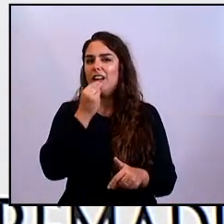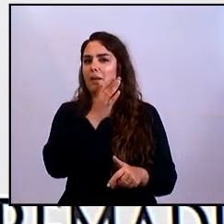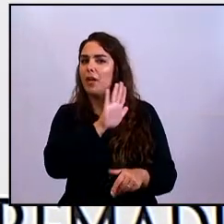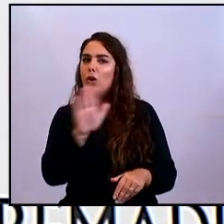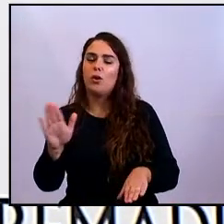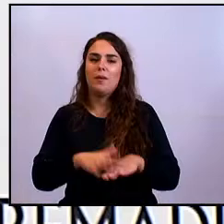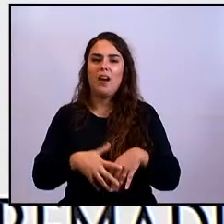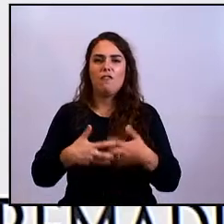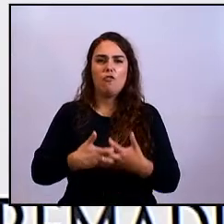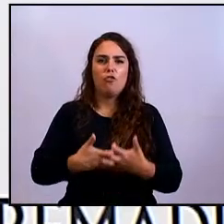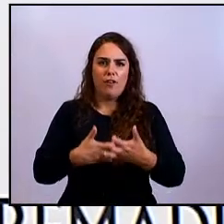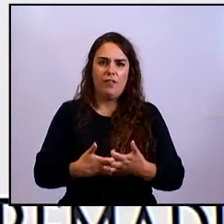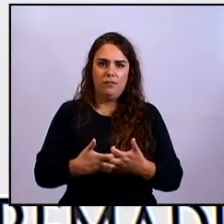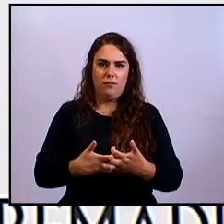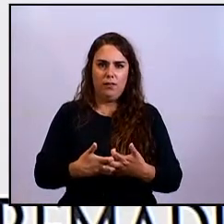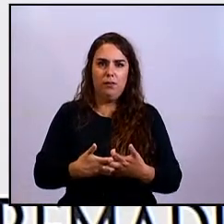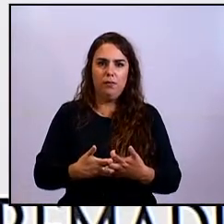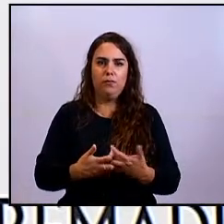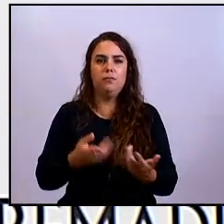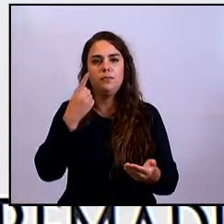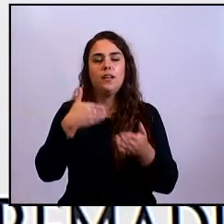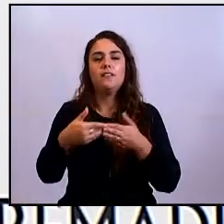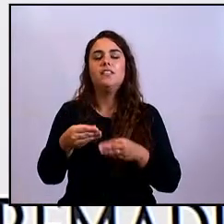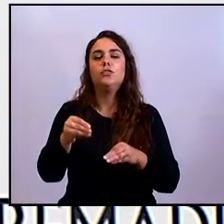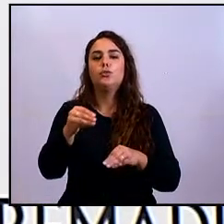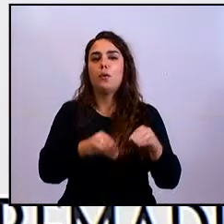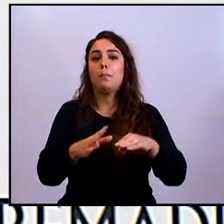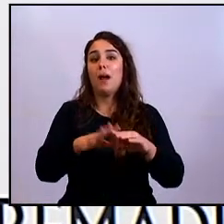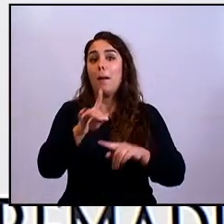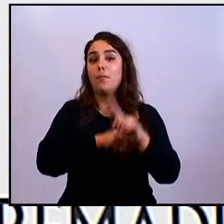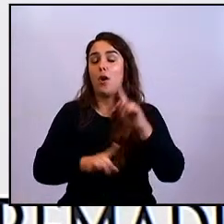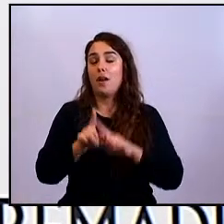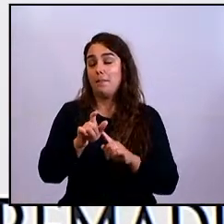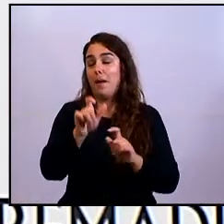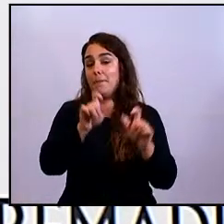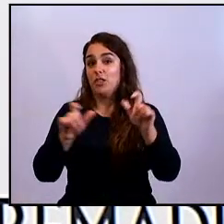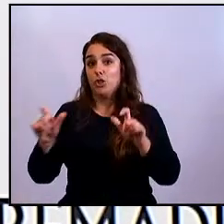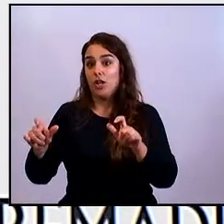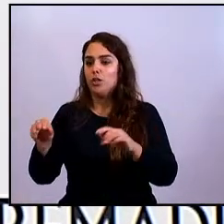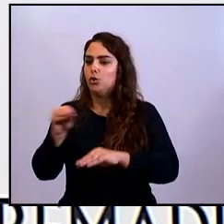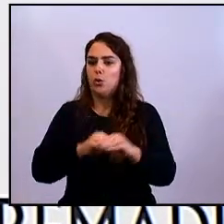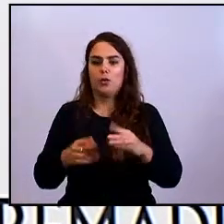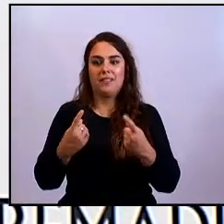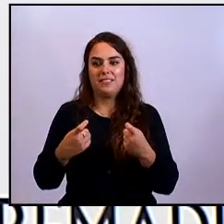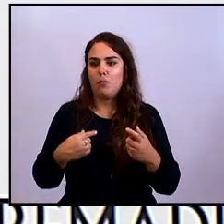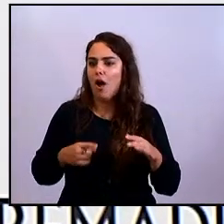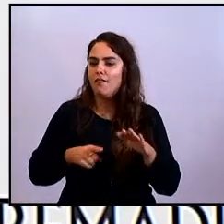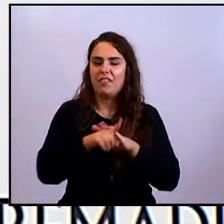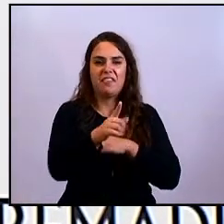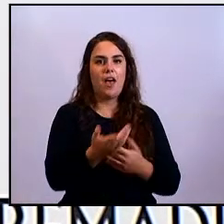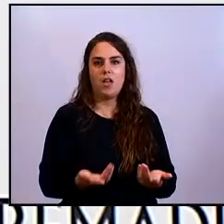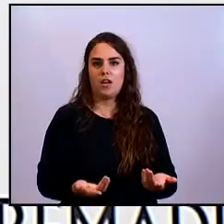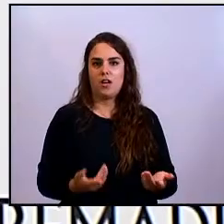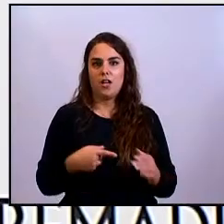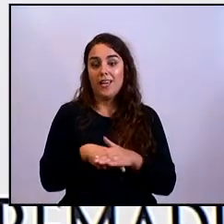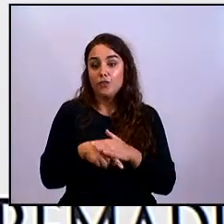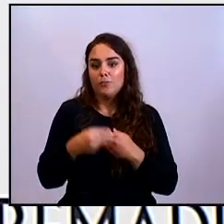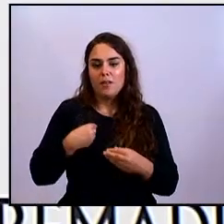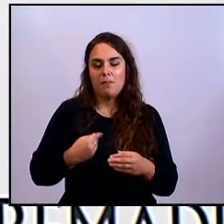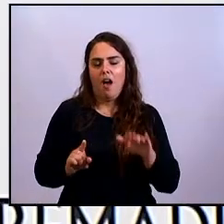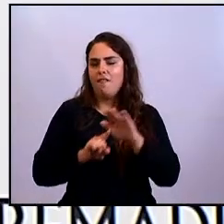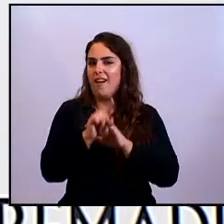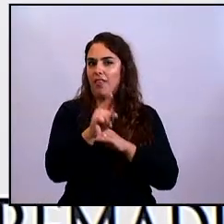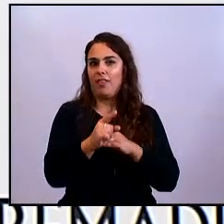gestionar y dar solución a los problemas de la gente. Necesitamos ya avanzar en este trámite y